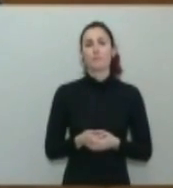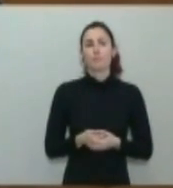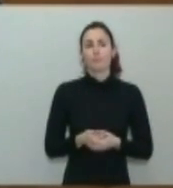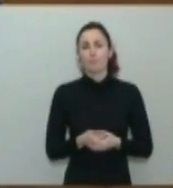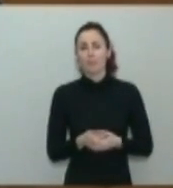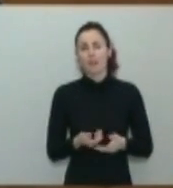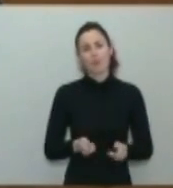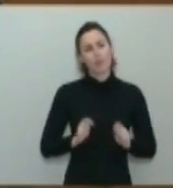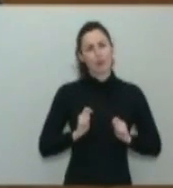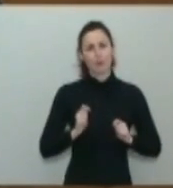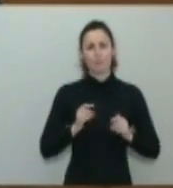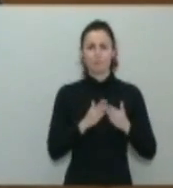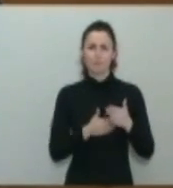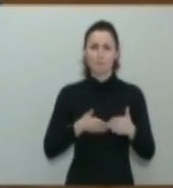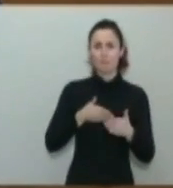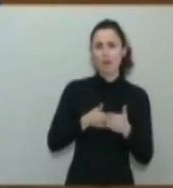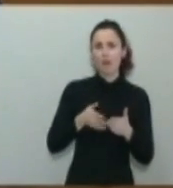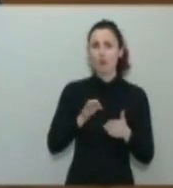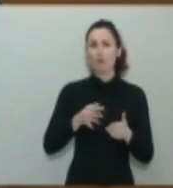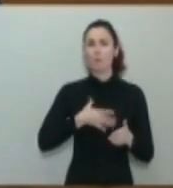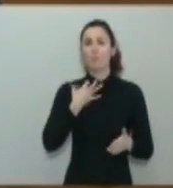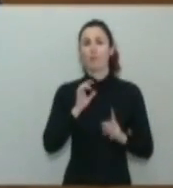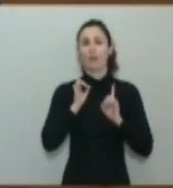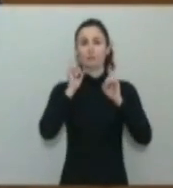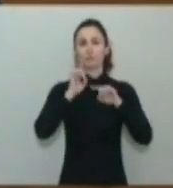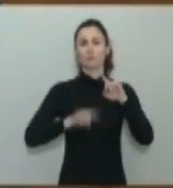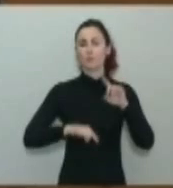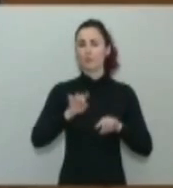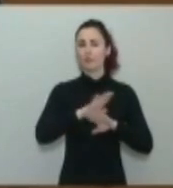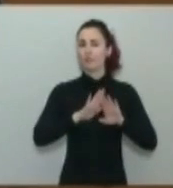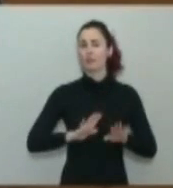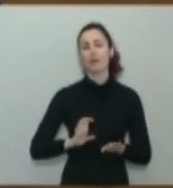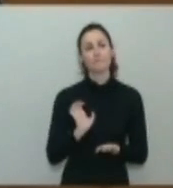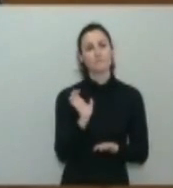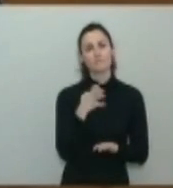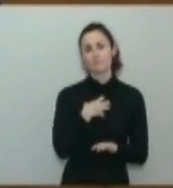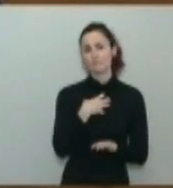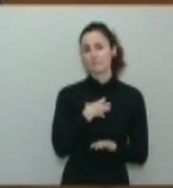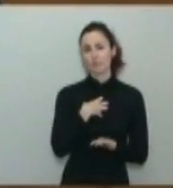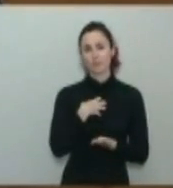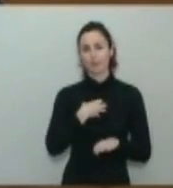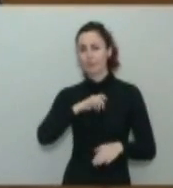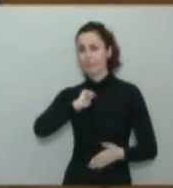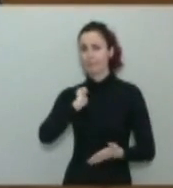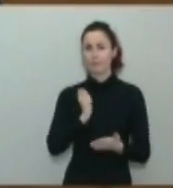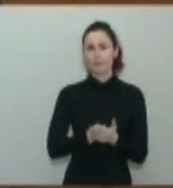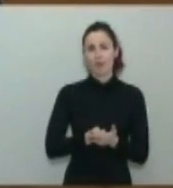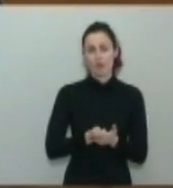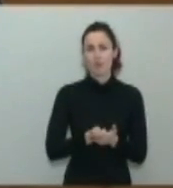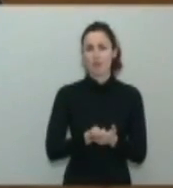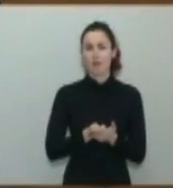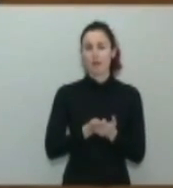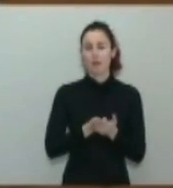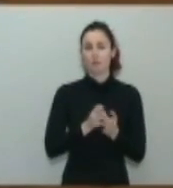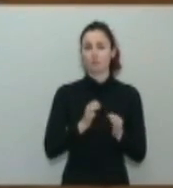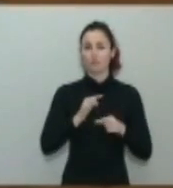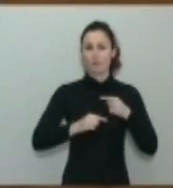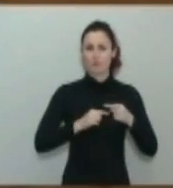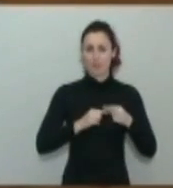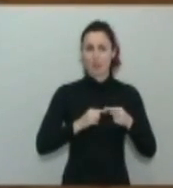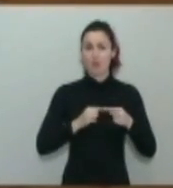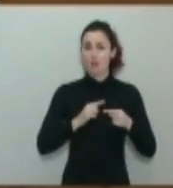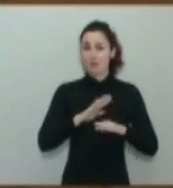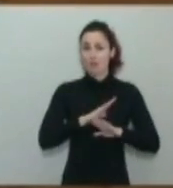una dificultad o incluso pueden en algunos casos llegar a impedir que puedan ser sufragados de manera efectiva por todas y cada una de las familias